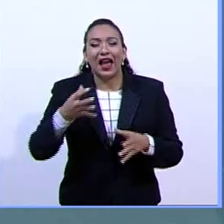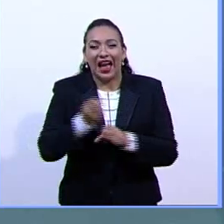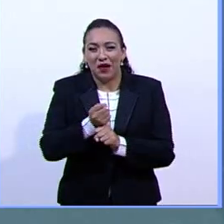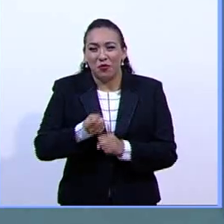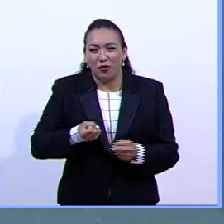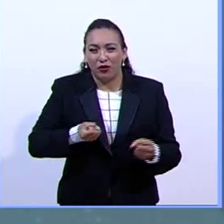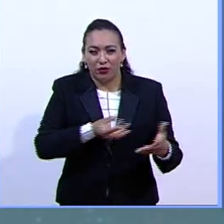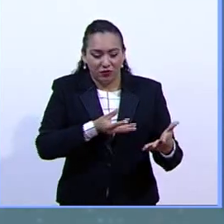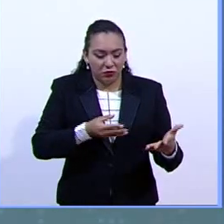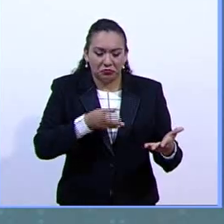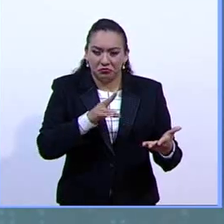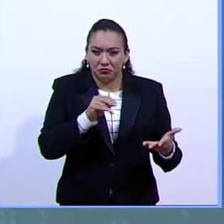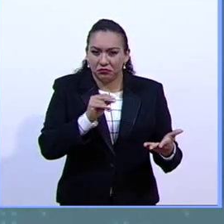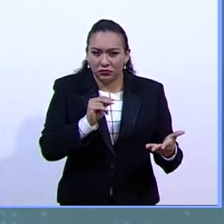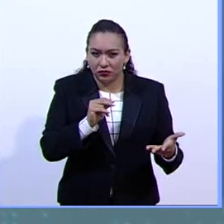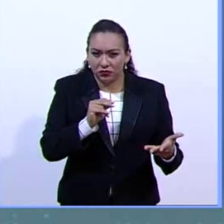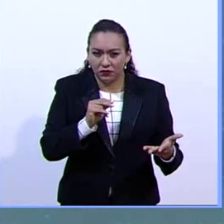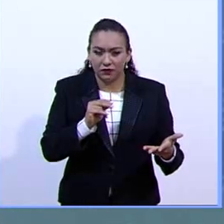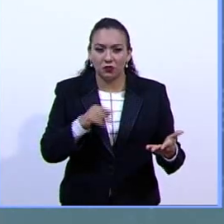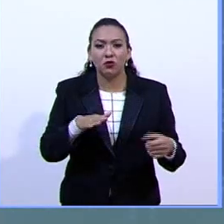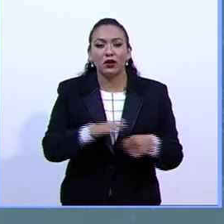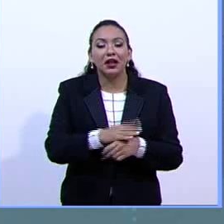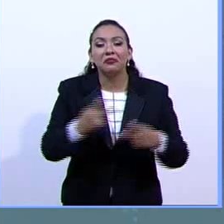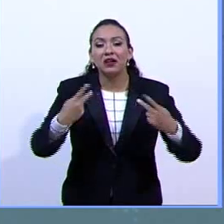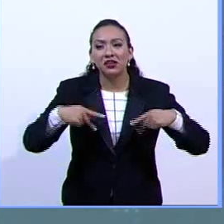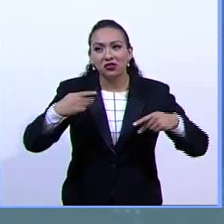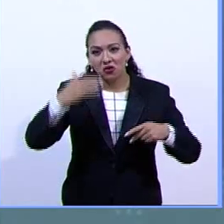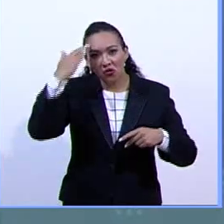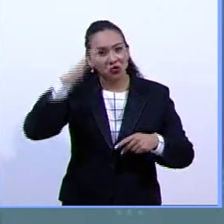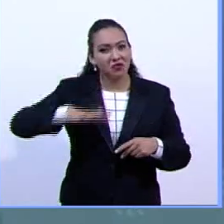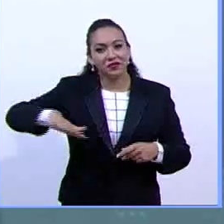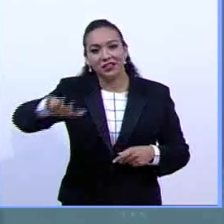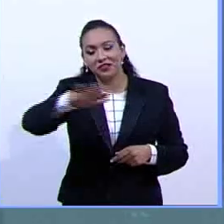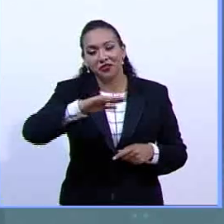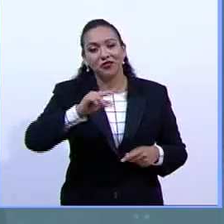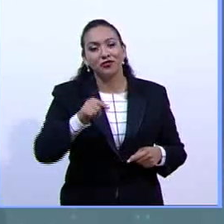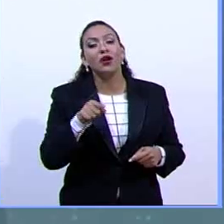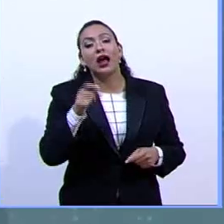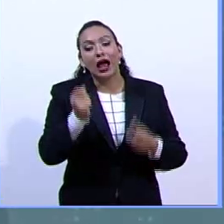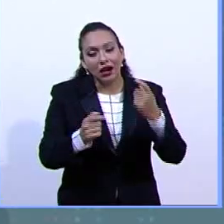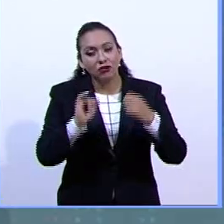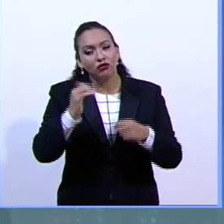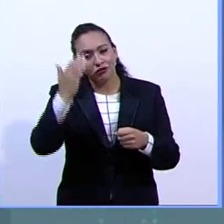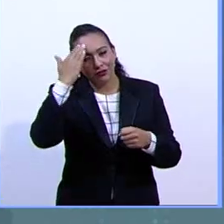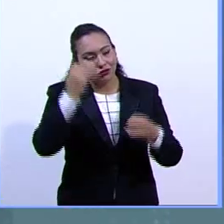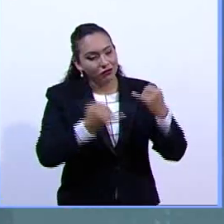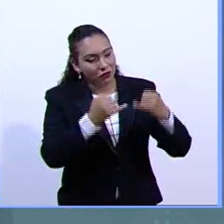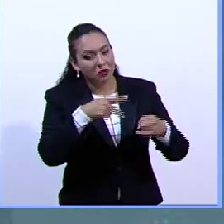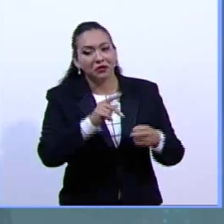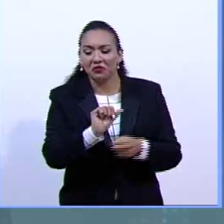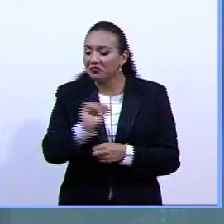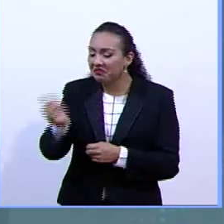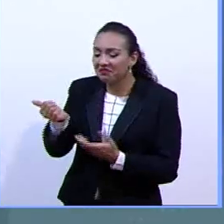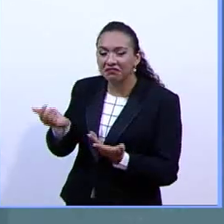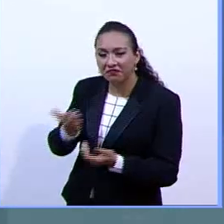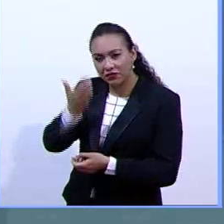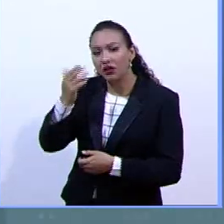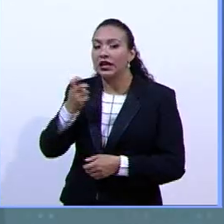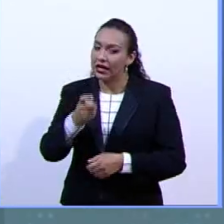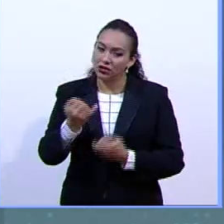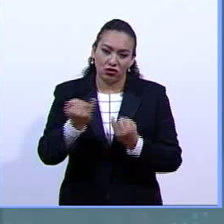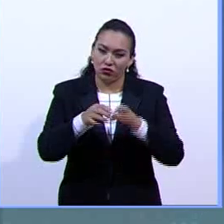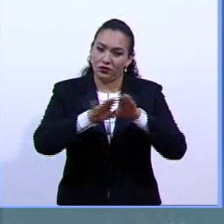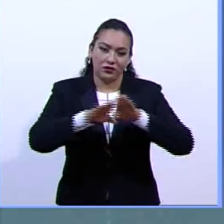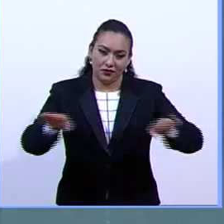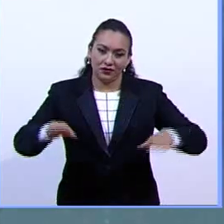elemento esencial que deban contener las boletas electorales, conforme a la literalidad del decreto de reforma constitucional en materia de